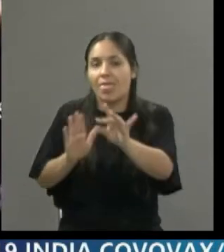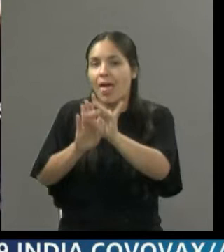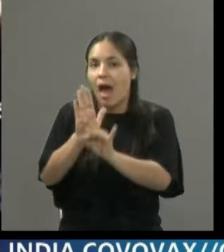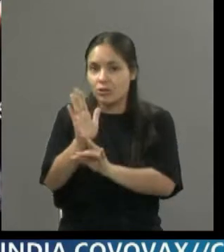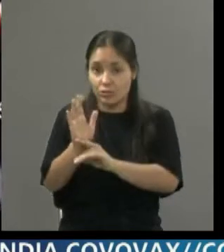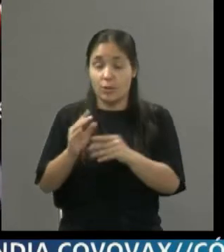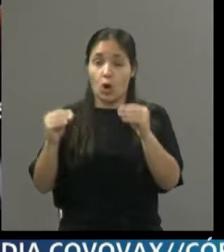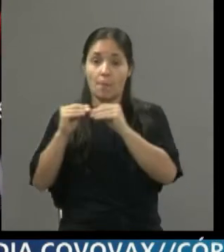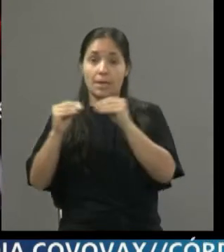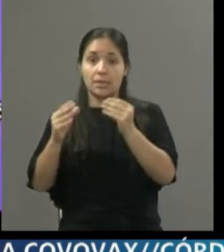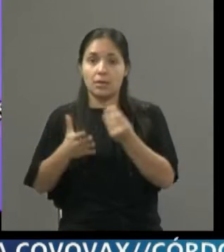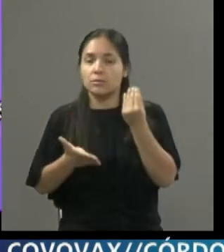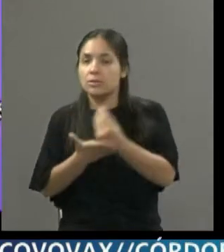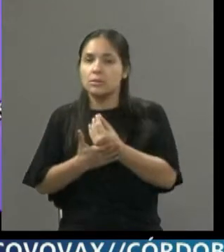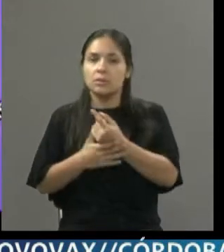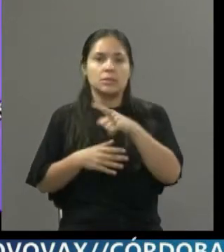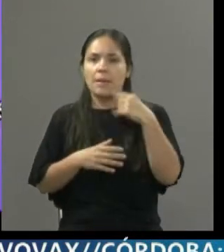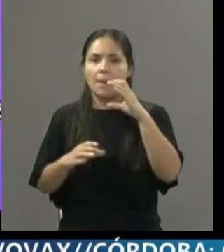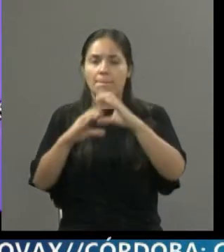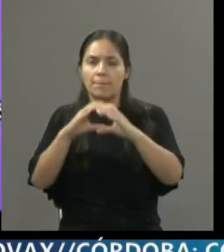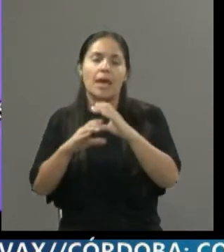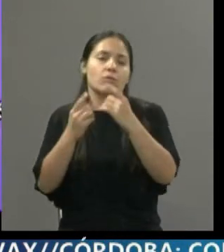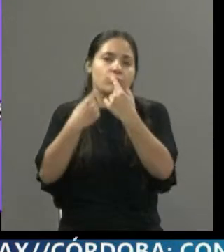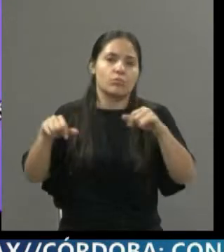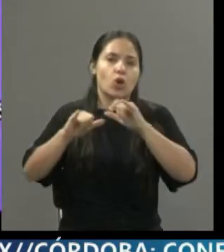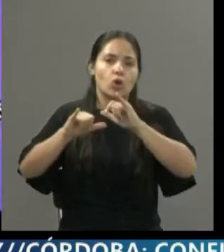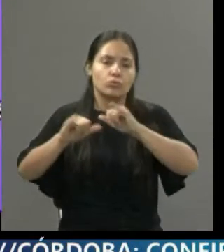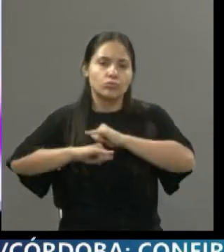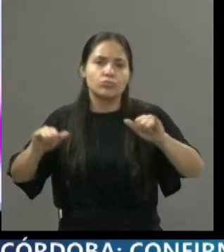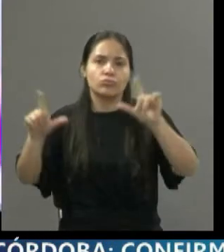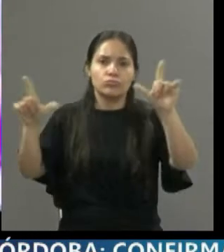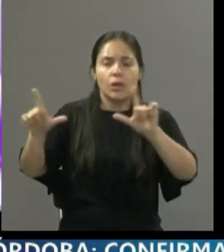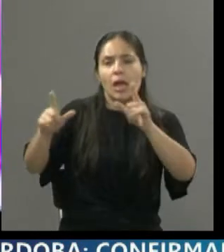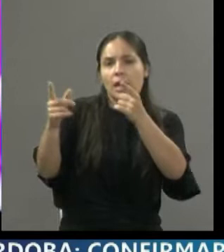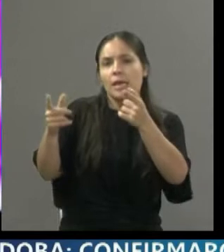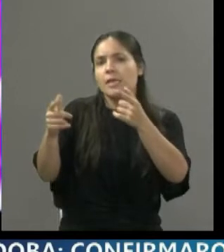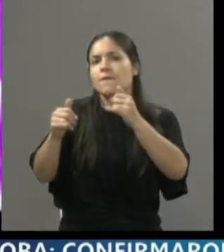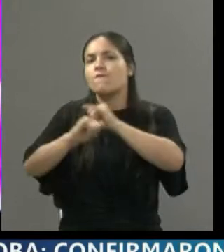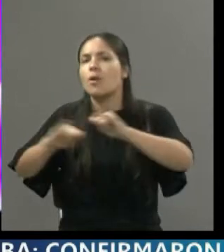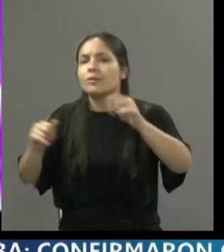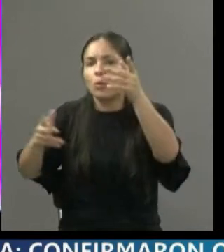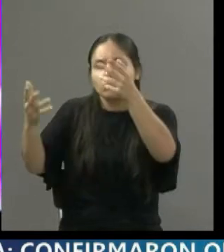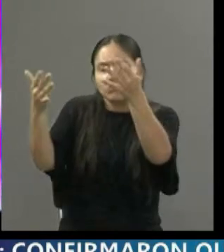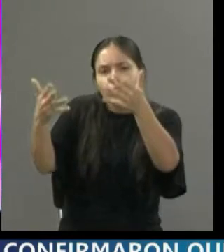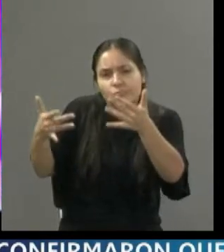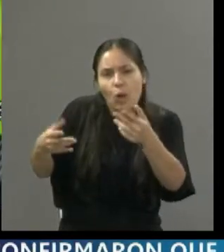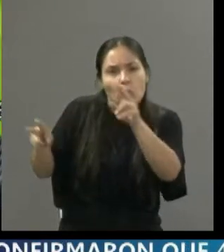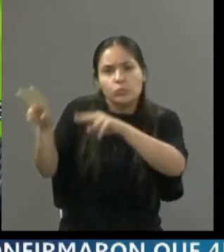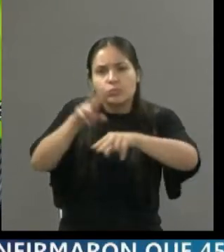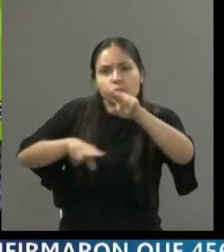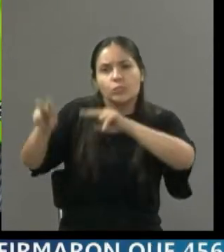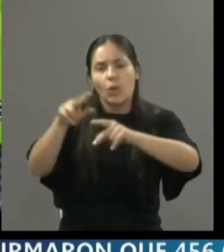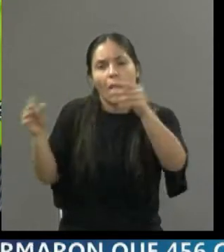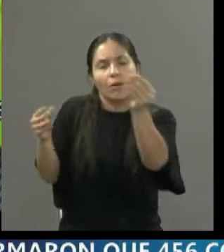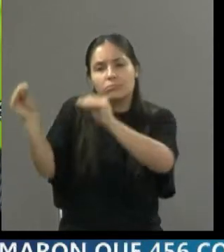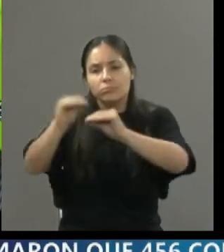monitorean medios todos los meses, es decir, casi todas las semanas, para poder llevar las cifras al día. En otros casos se trata más